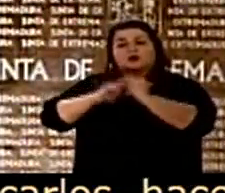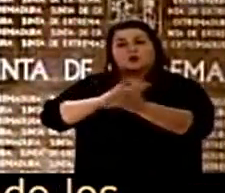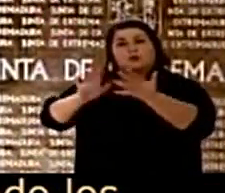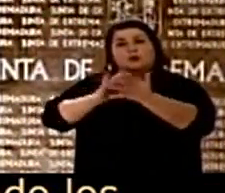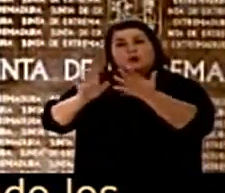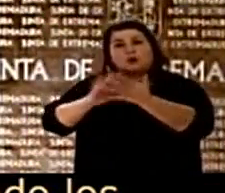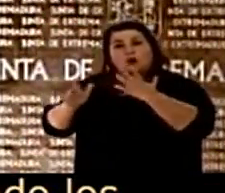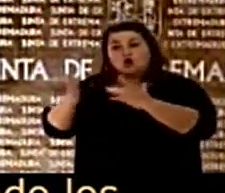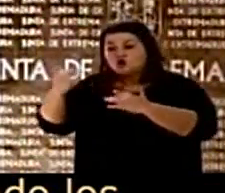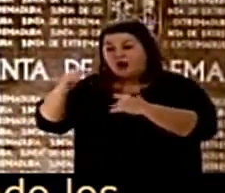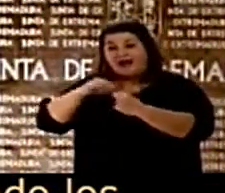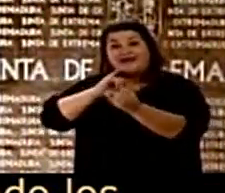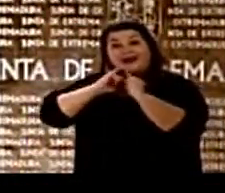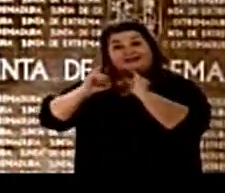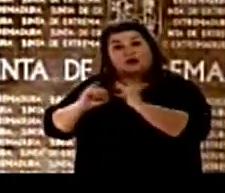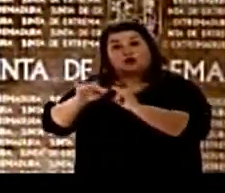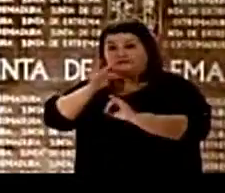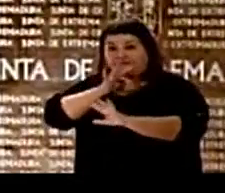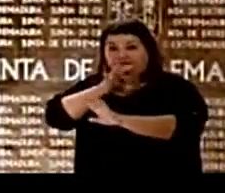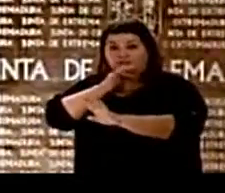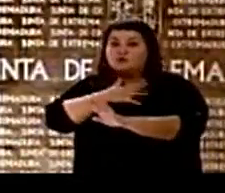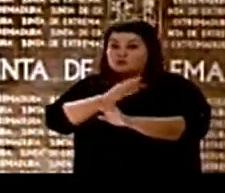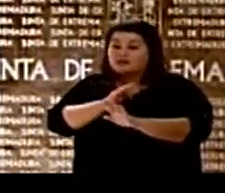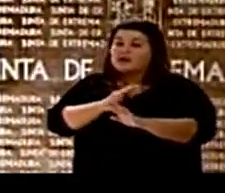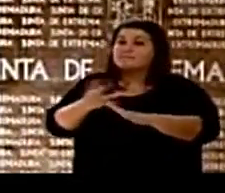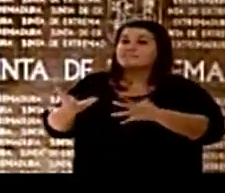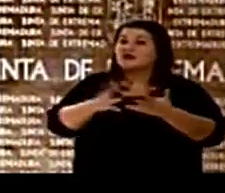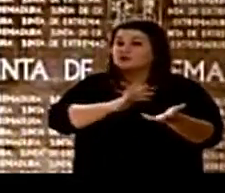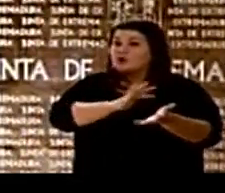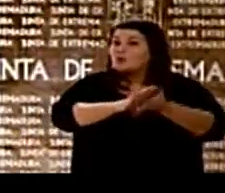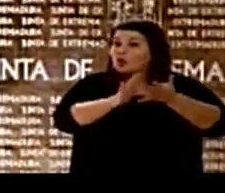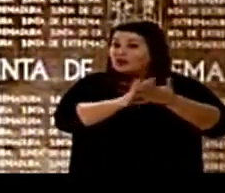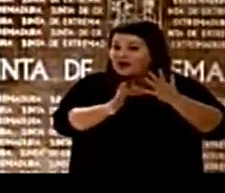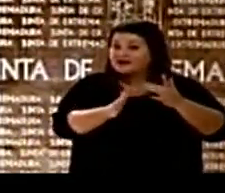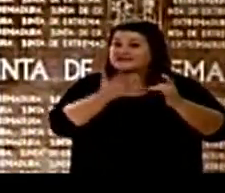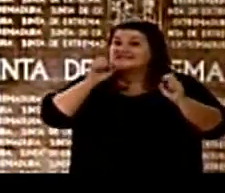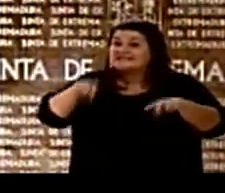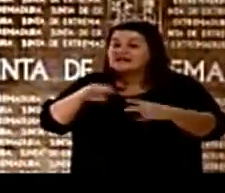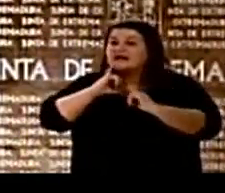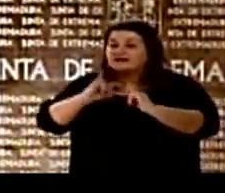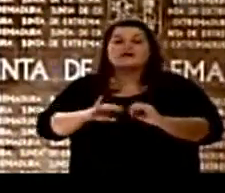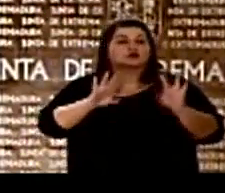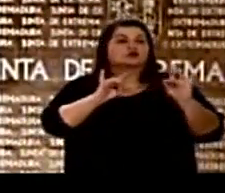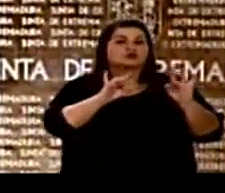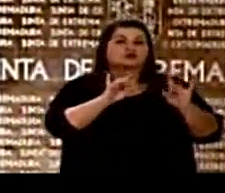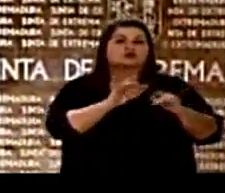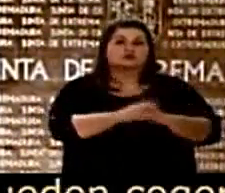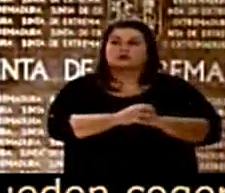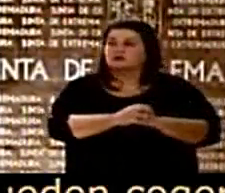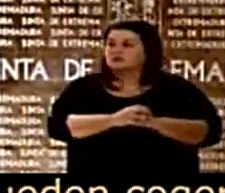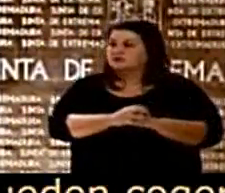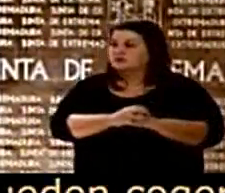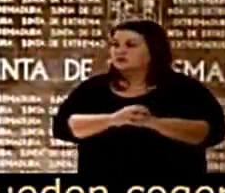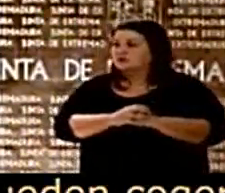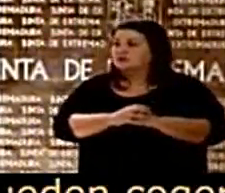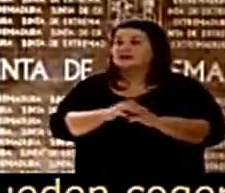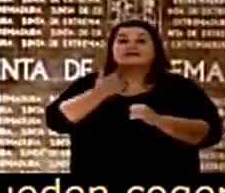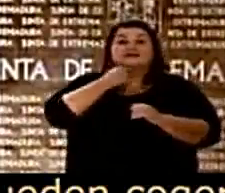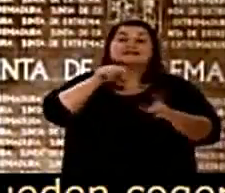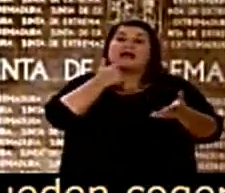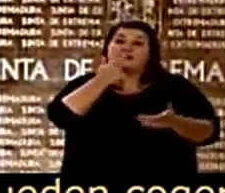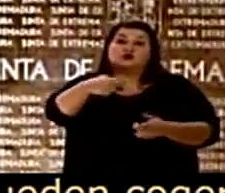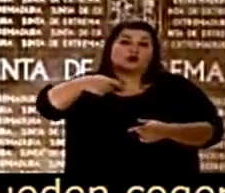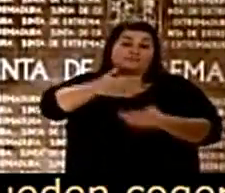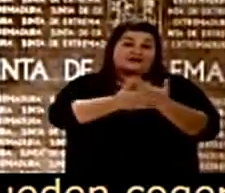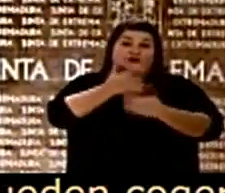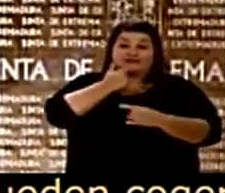coger velocidades próximas a la alta o de alta prestación? Sí. Ha dicho que entre finales de este año y